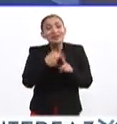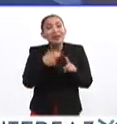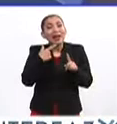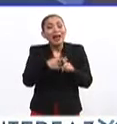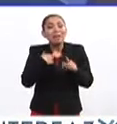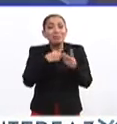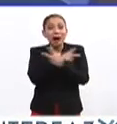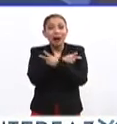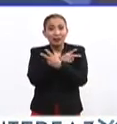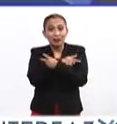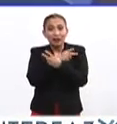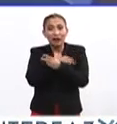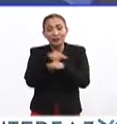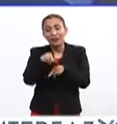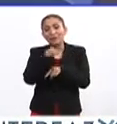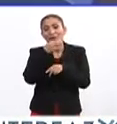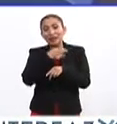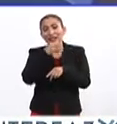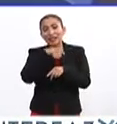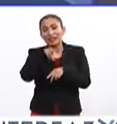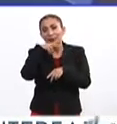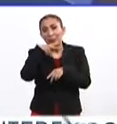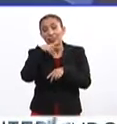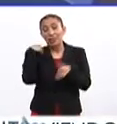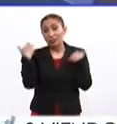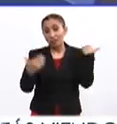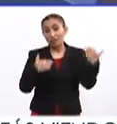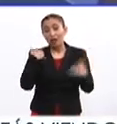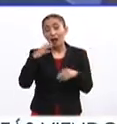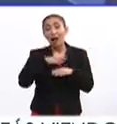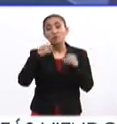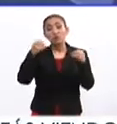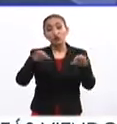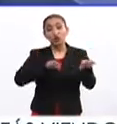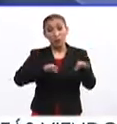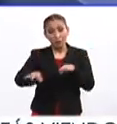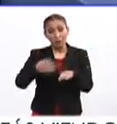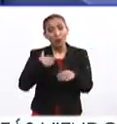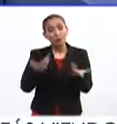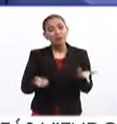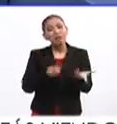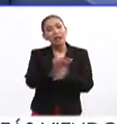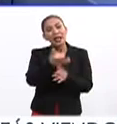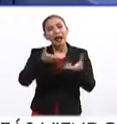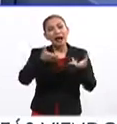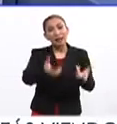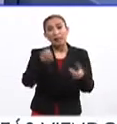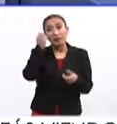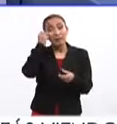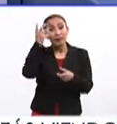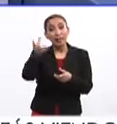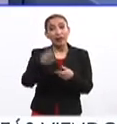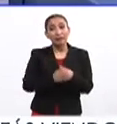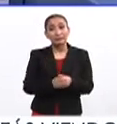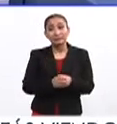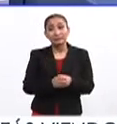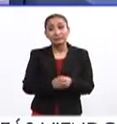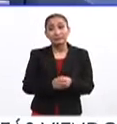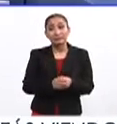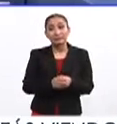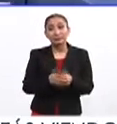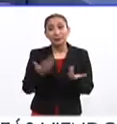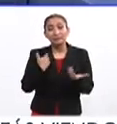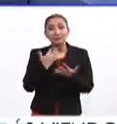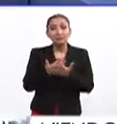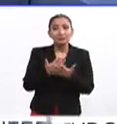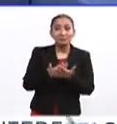van a estar de vacaciones en estas fechas decembrinas, así que disfrútenlo. Hay mucho por hacer, hay que salir de la calle, hay que olvidarse a veces de estar pegados